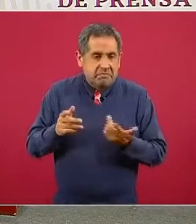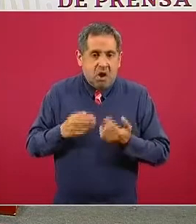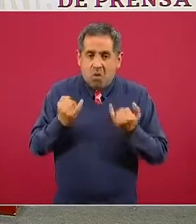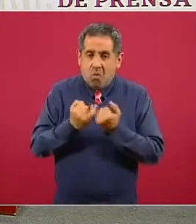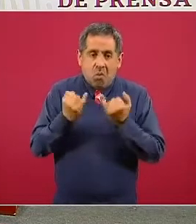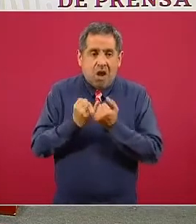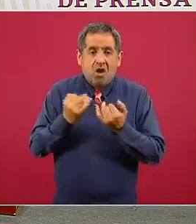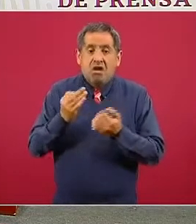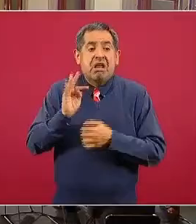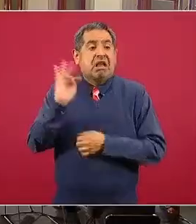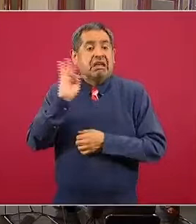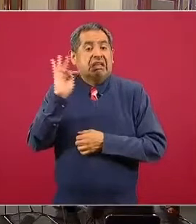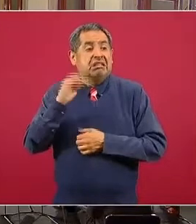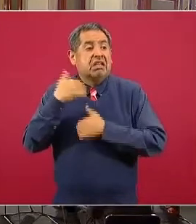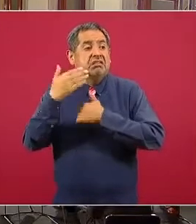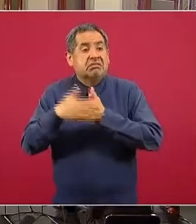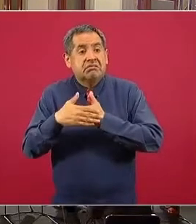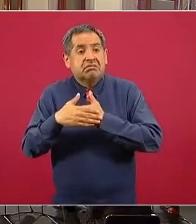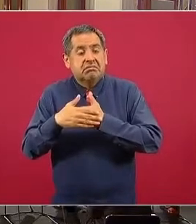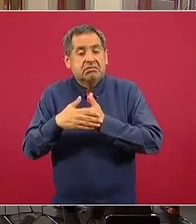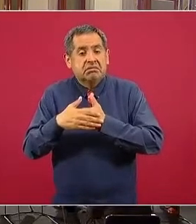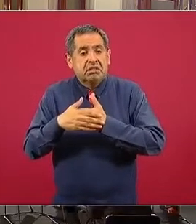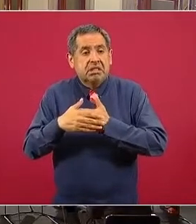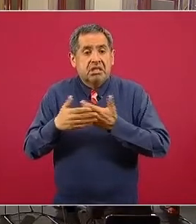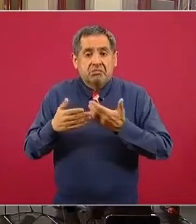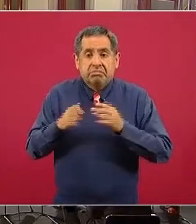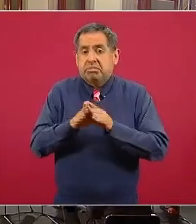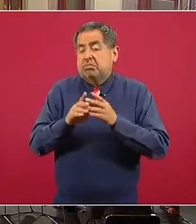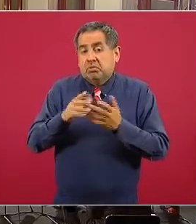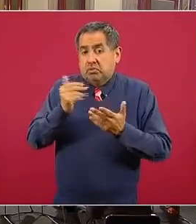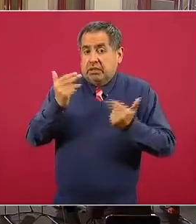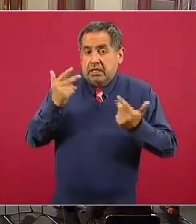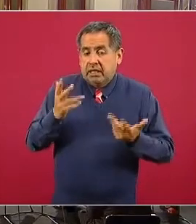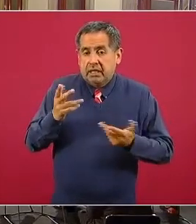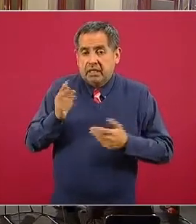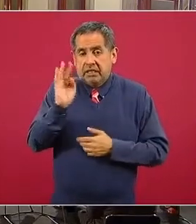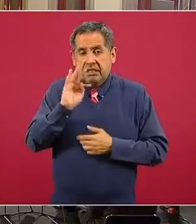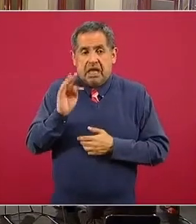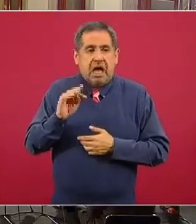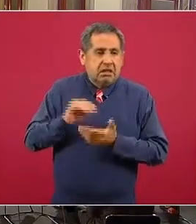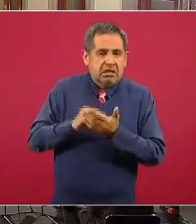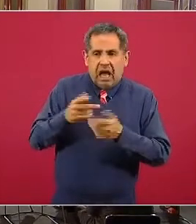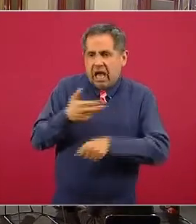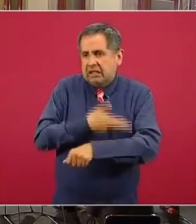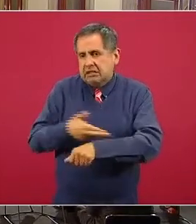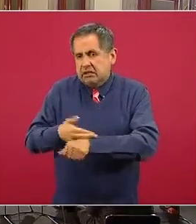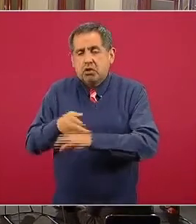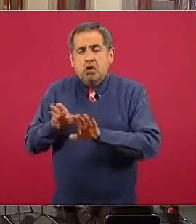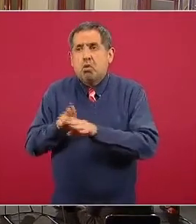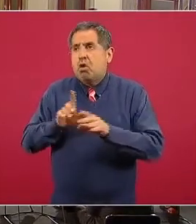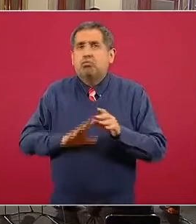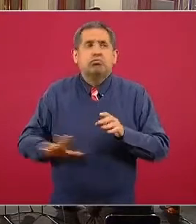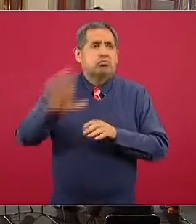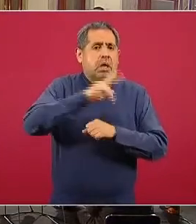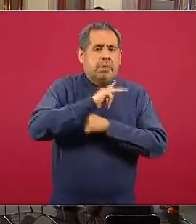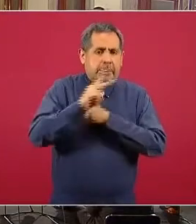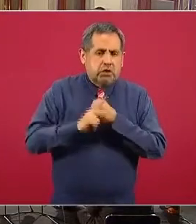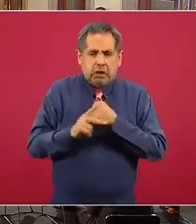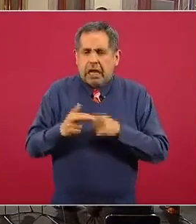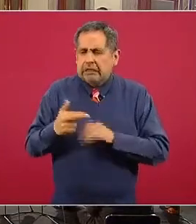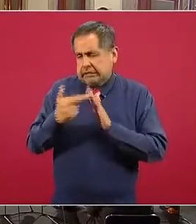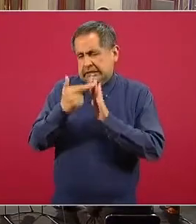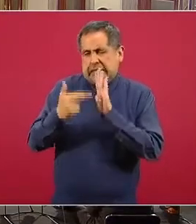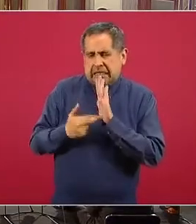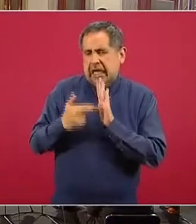este momento pueden incrementarse, pueden ser puestas en práctica por toda la población,